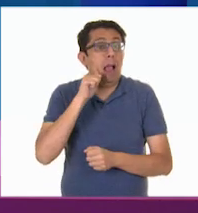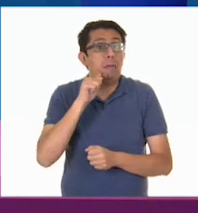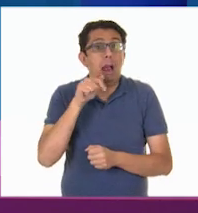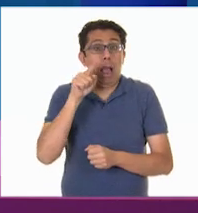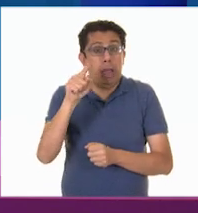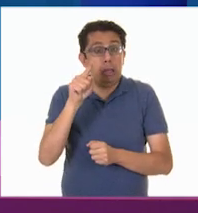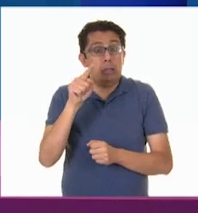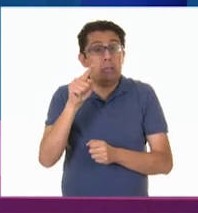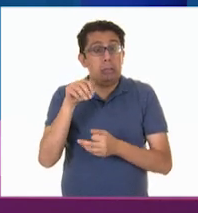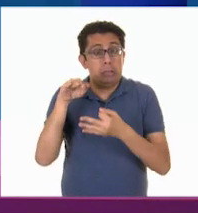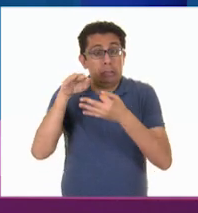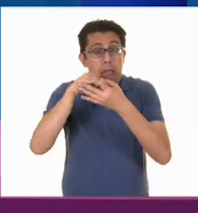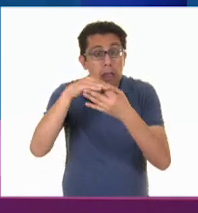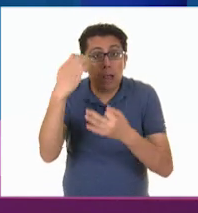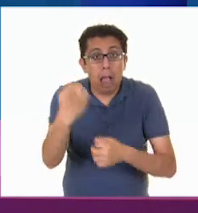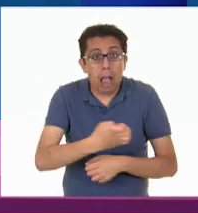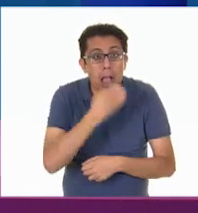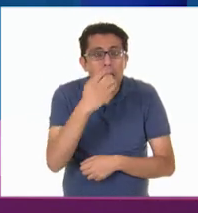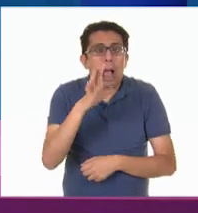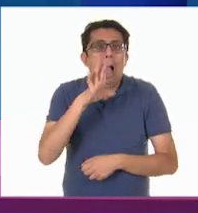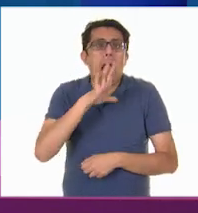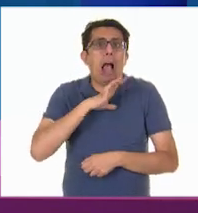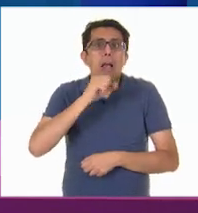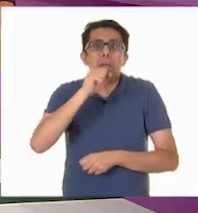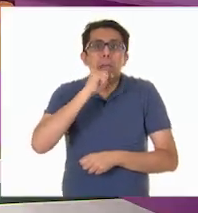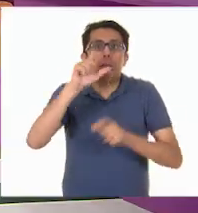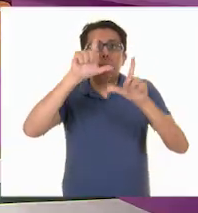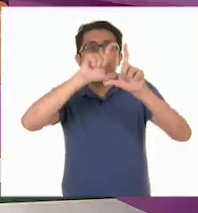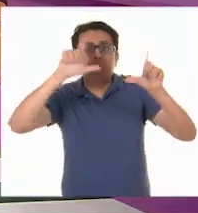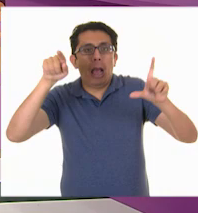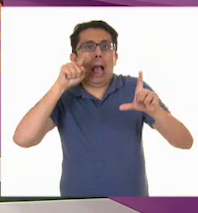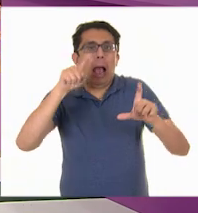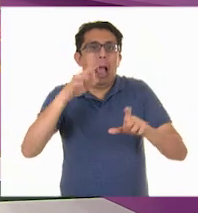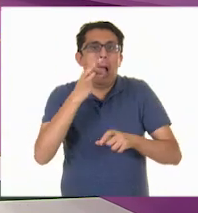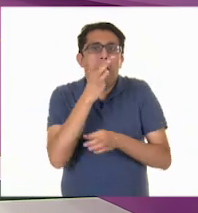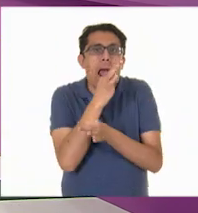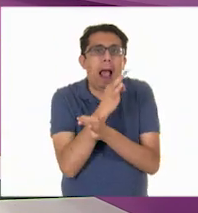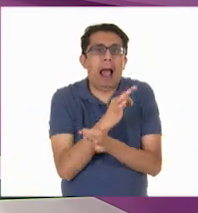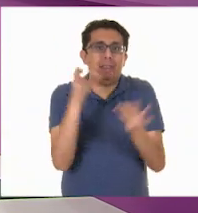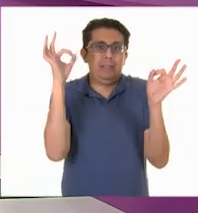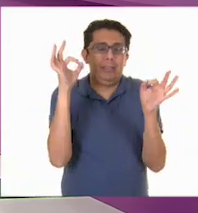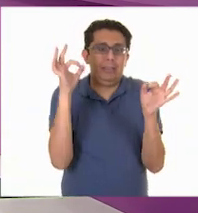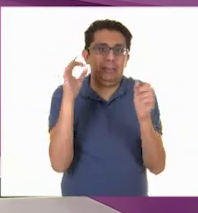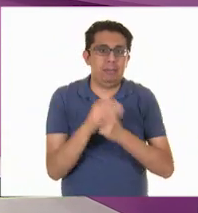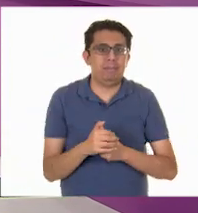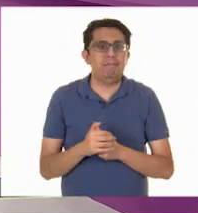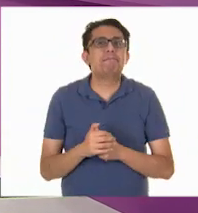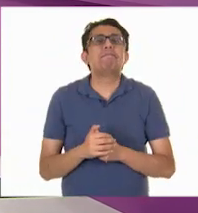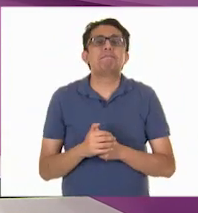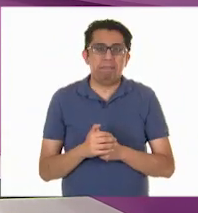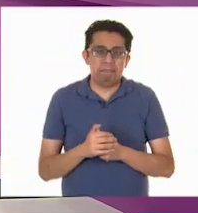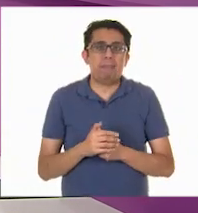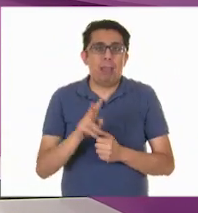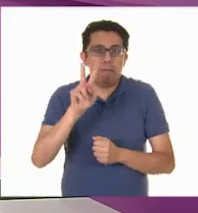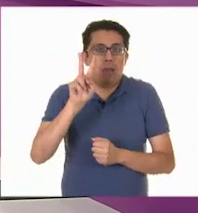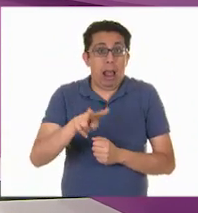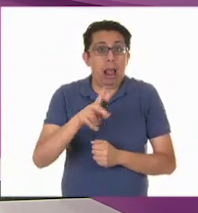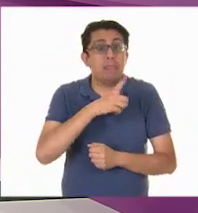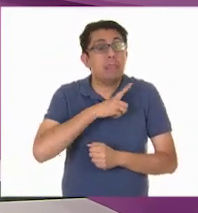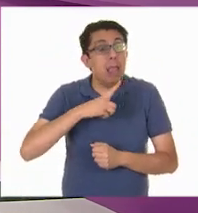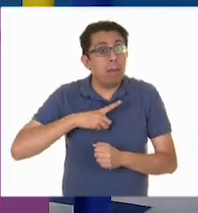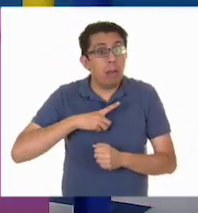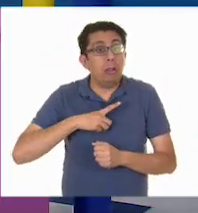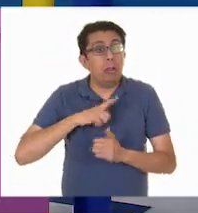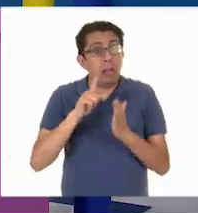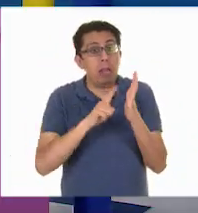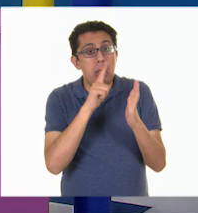escuelas existe una señalización que lo indica. Por supuesto, Ale. Entonces es nuestro deber conocerlas,